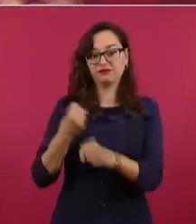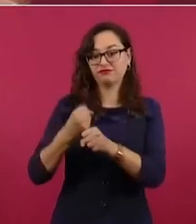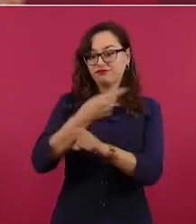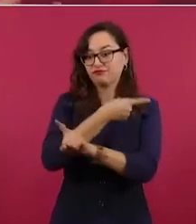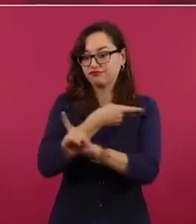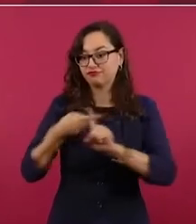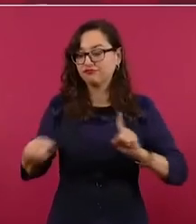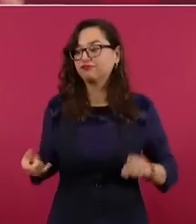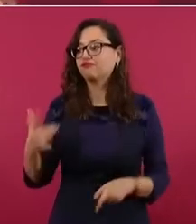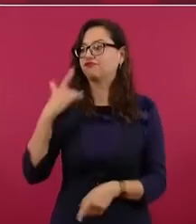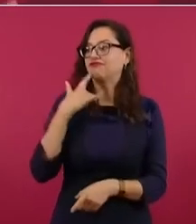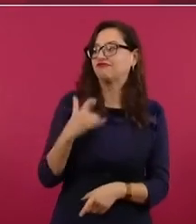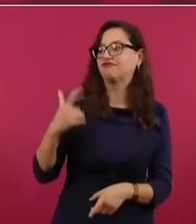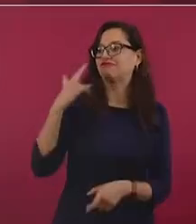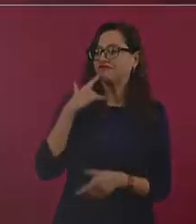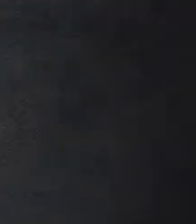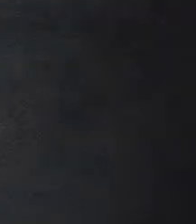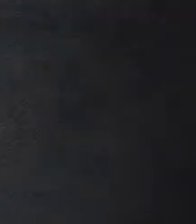esto.